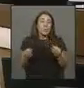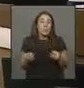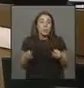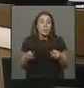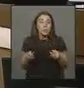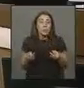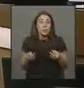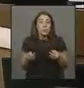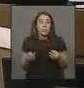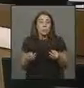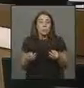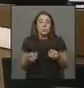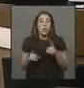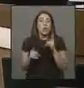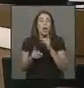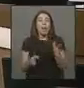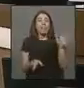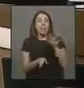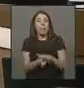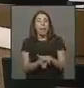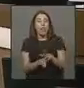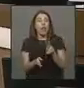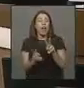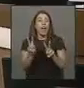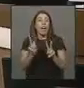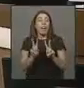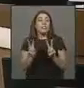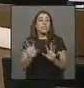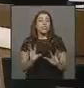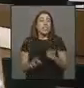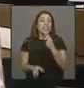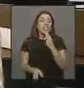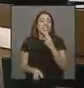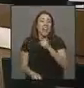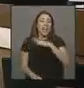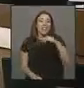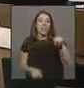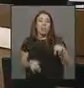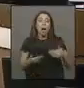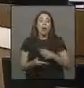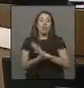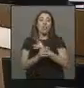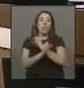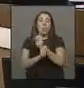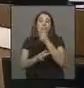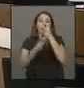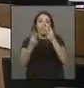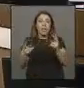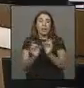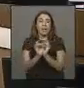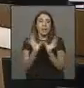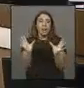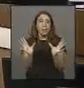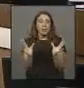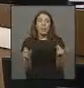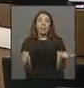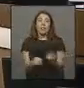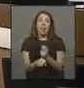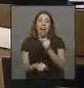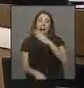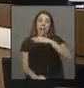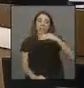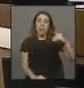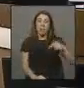paradójicamente no ha sepultado la realidad de Atacama, sino que la ha puesto hoy a la luz de todos. Porque la tragedia de Atacama